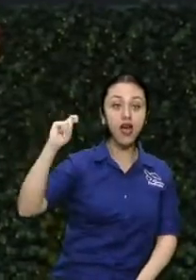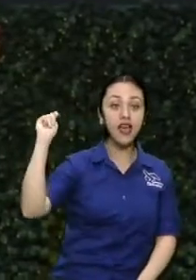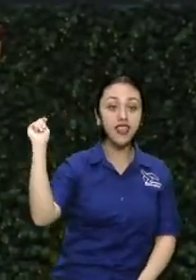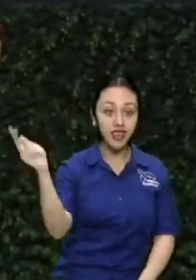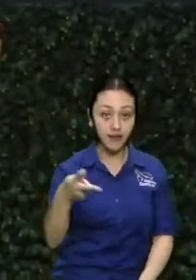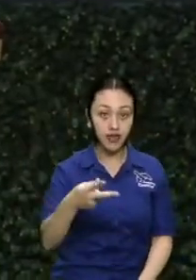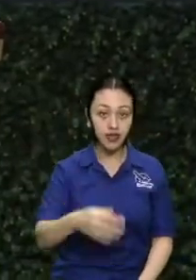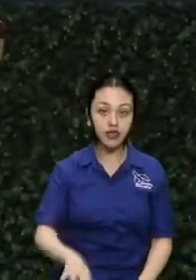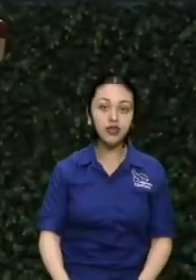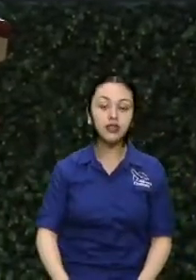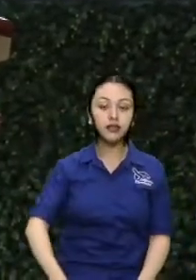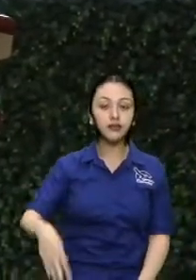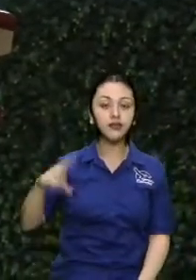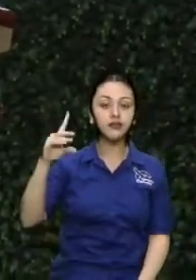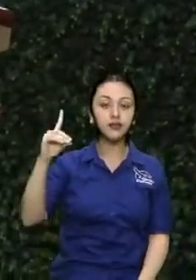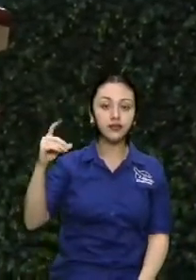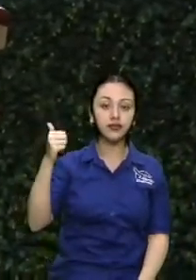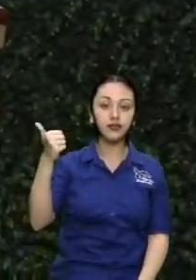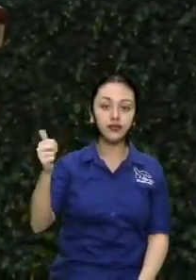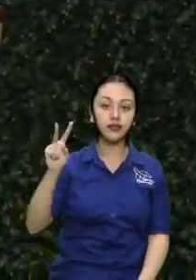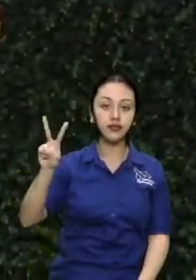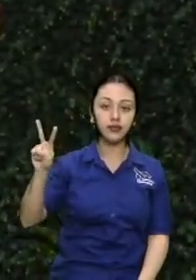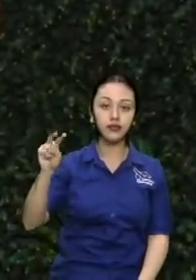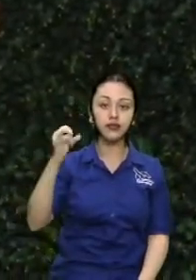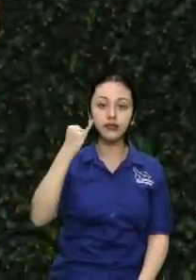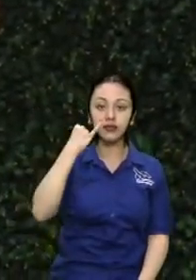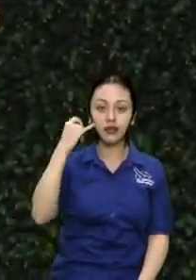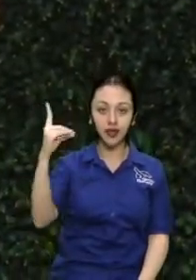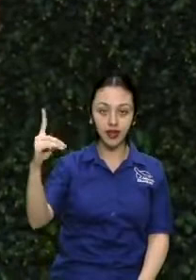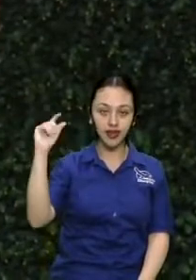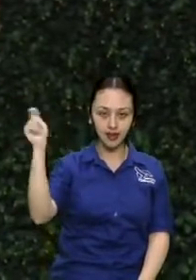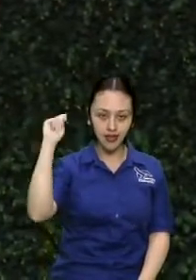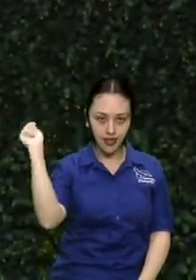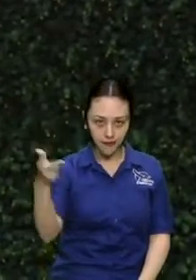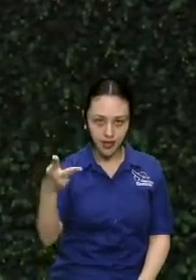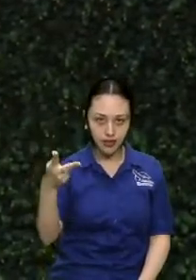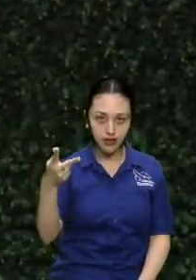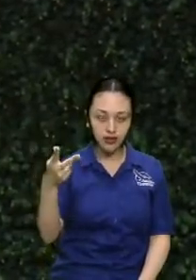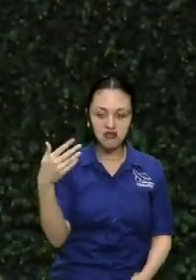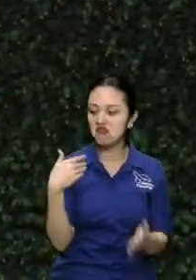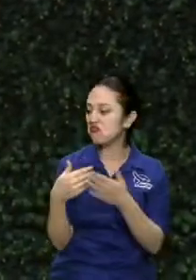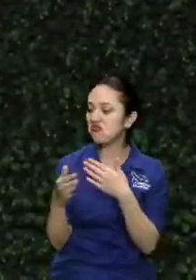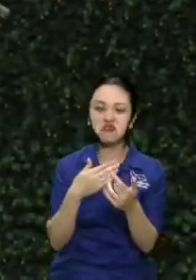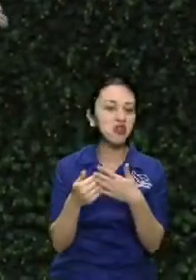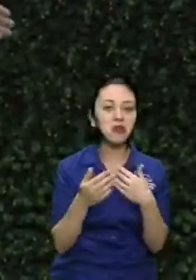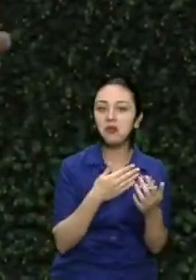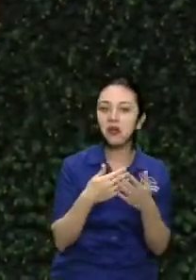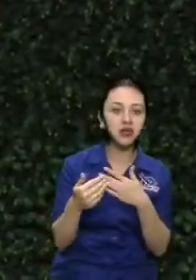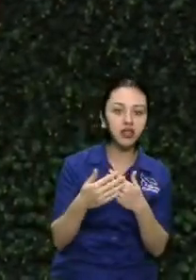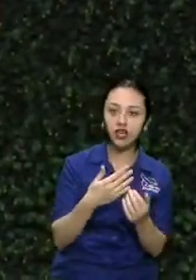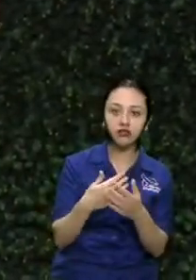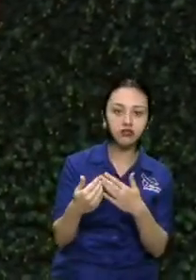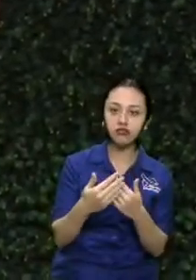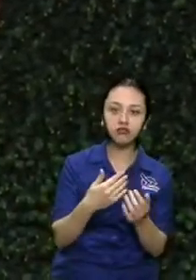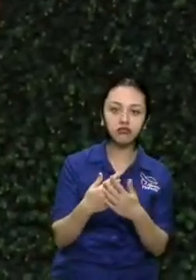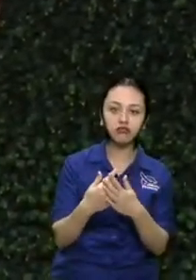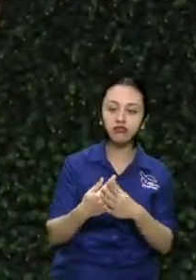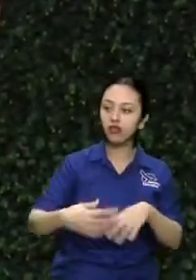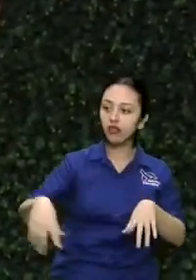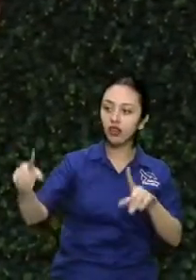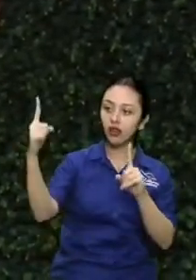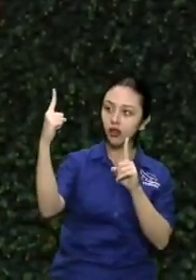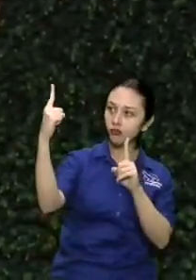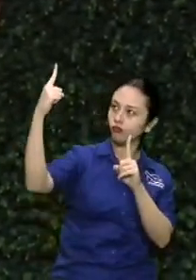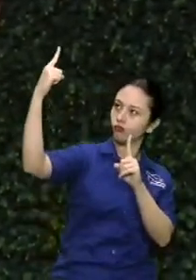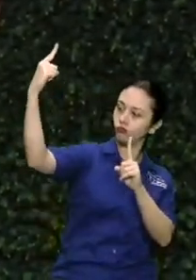Entre más grandotes son, más suenan cuando caen, dijo él. No sea chico palo, hermano. Yo hubiera